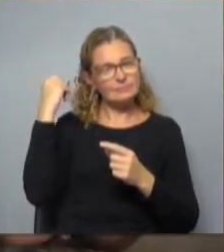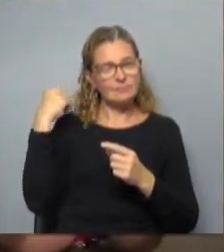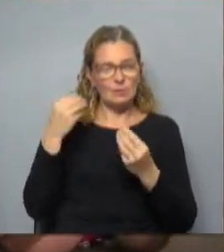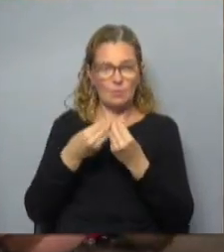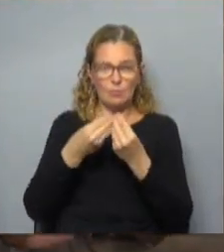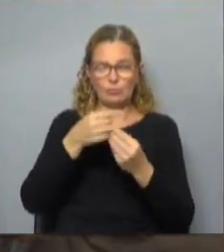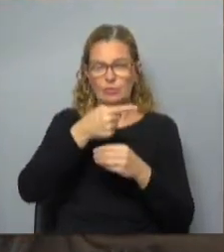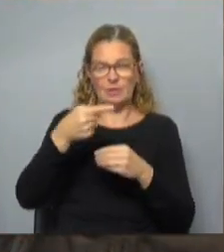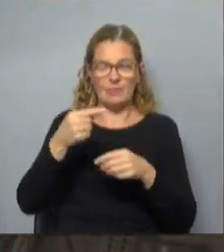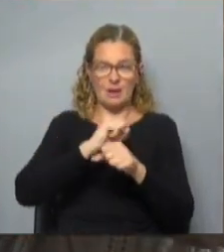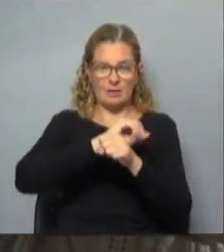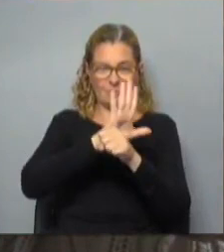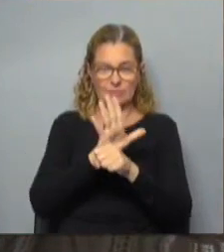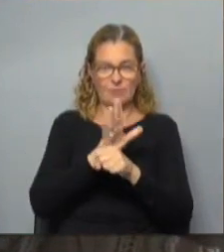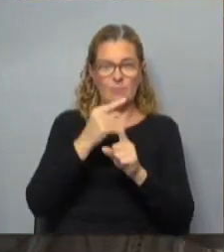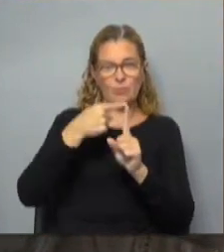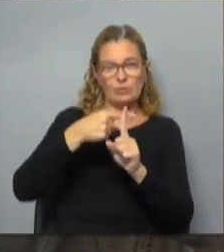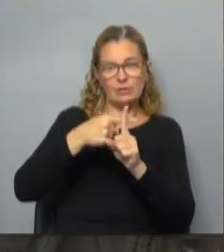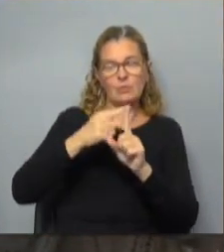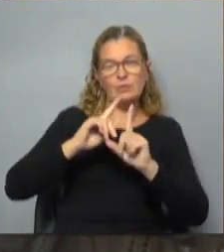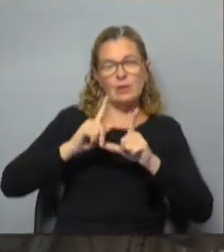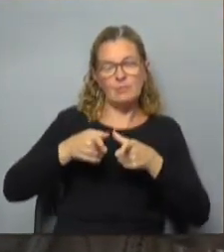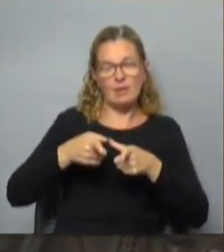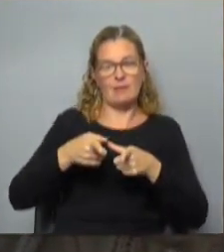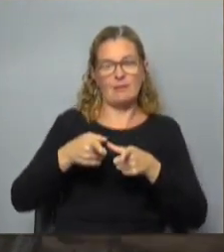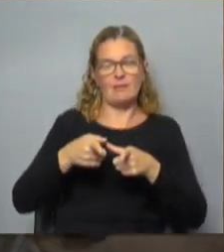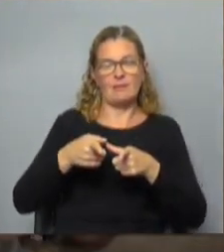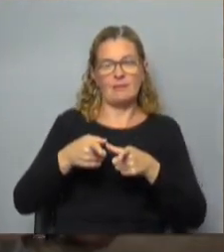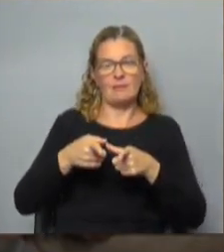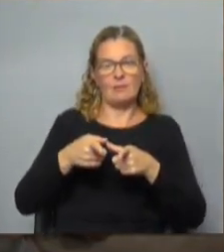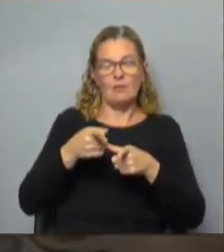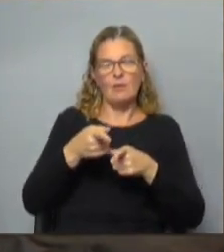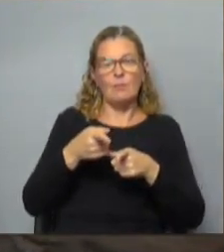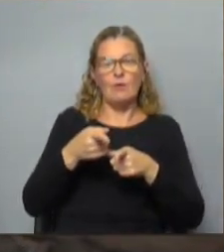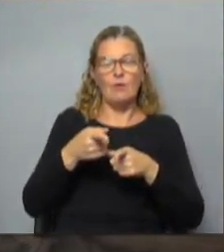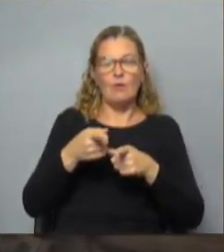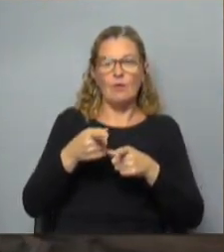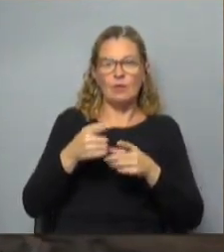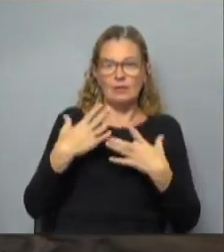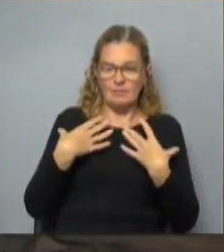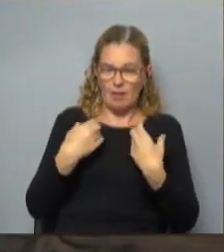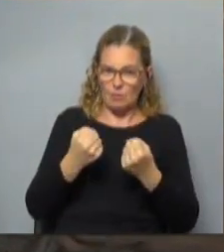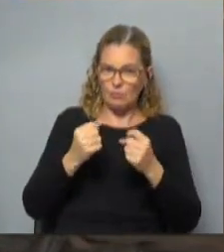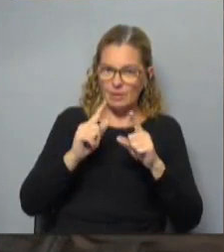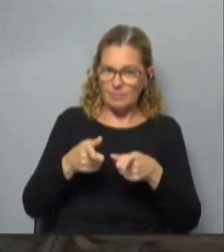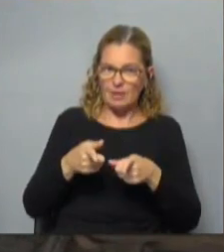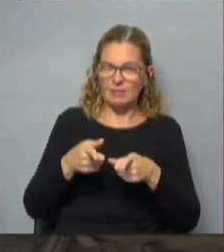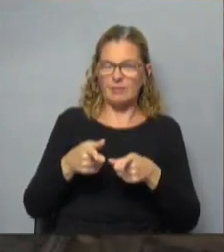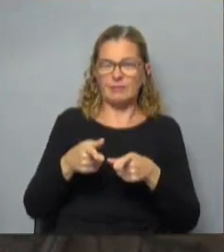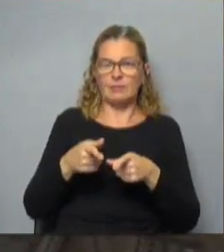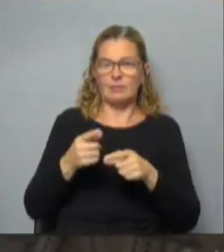semanales lo que es la repercusión a nivel sanitario tanto a nivel de